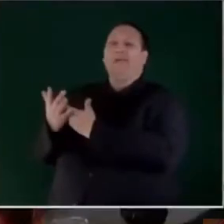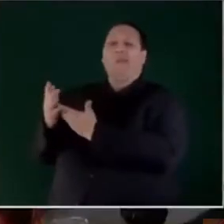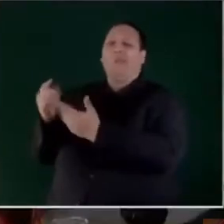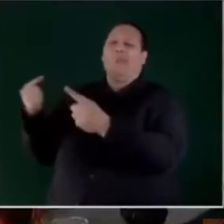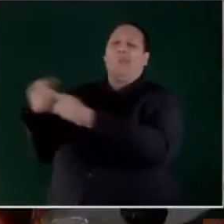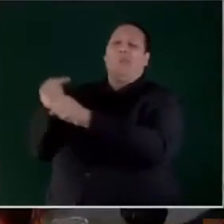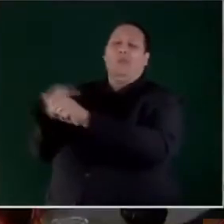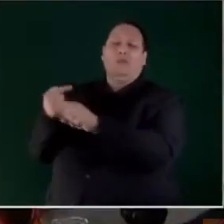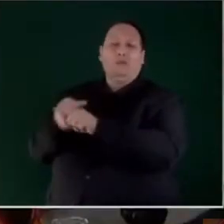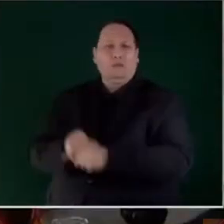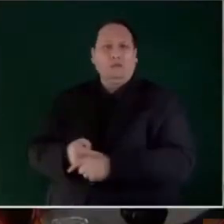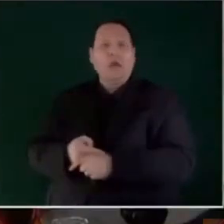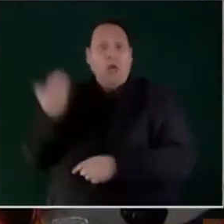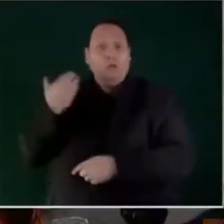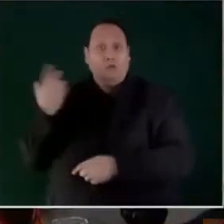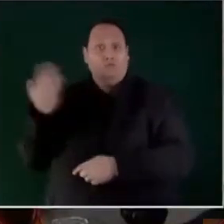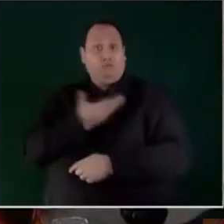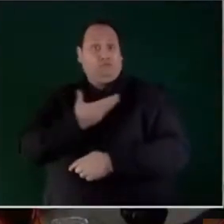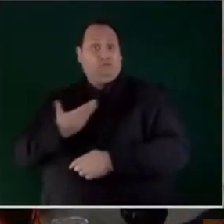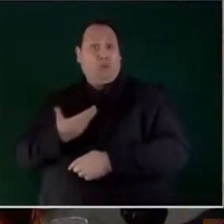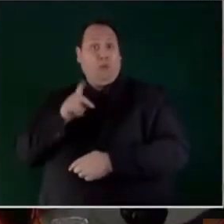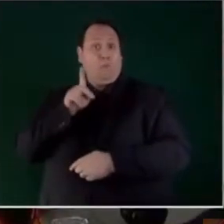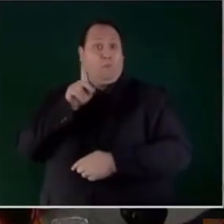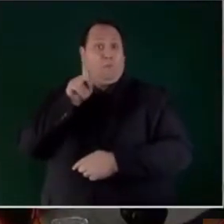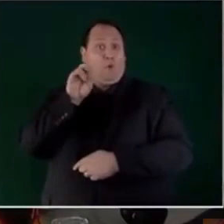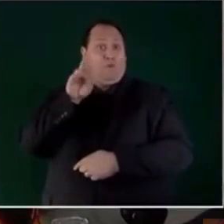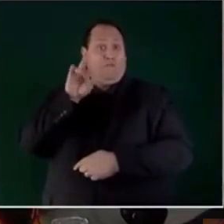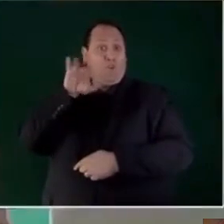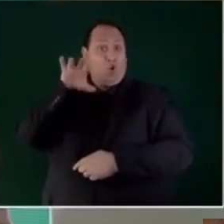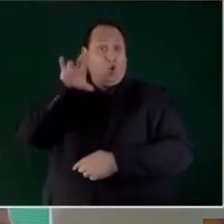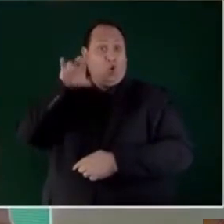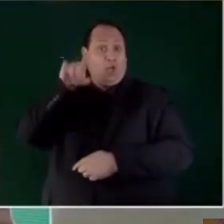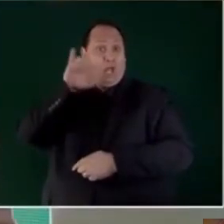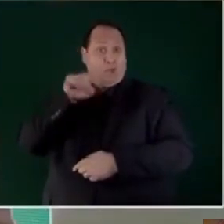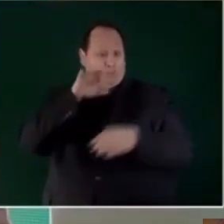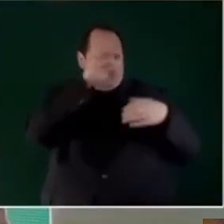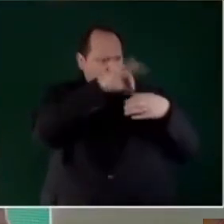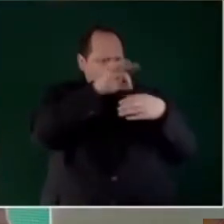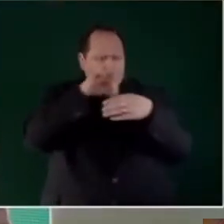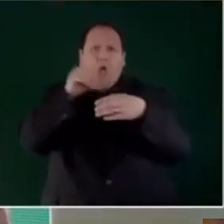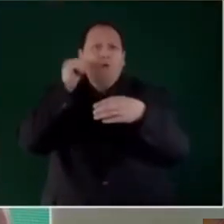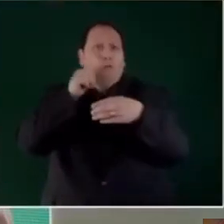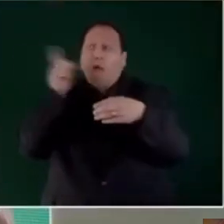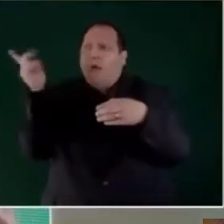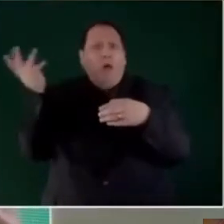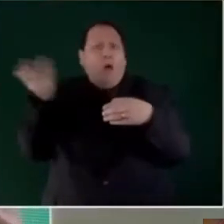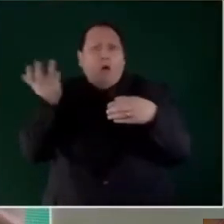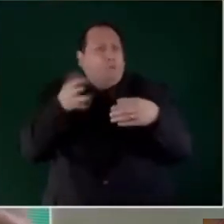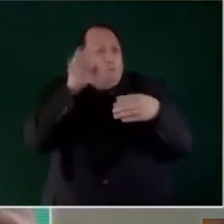Porque con Porfirio Díaz siempre habían elecciones.